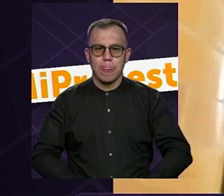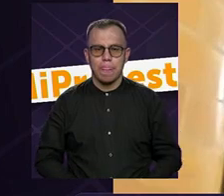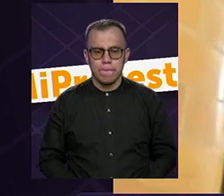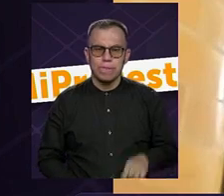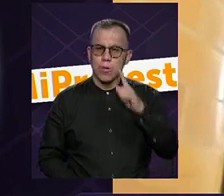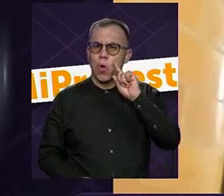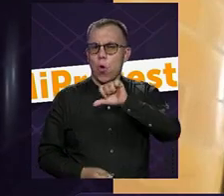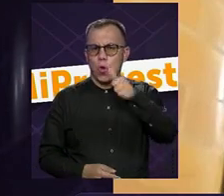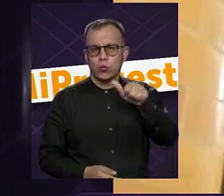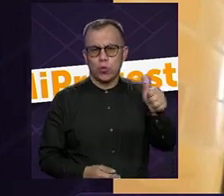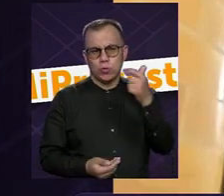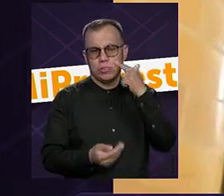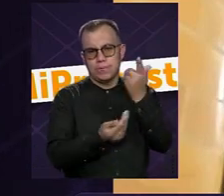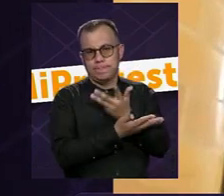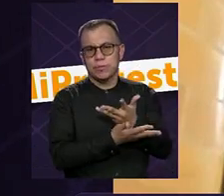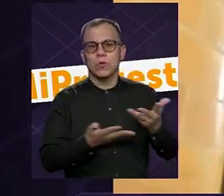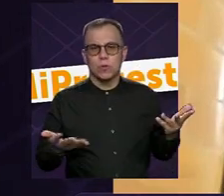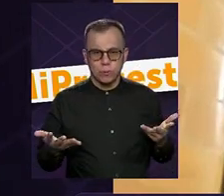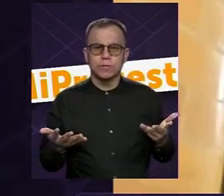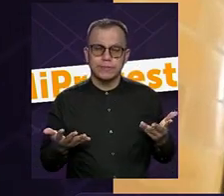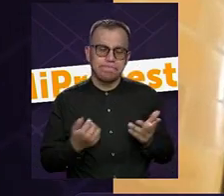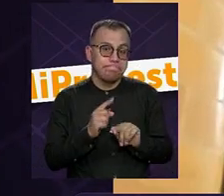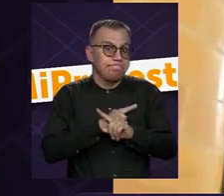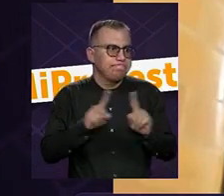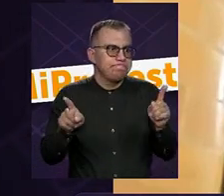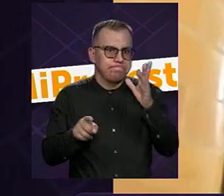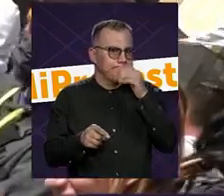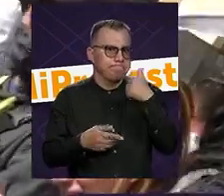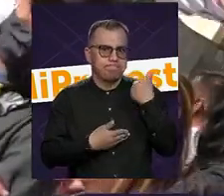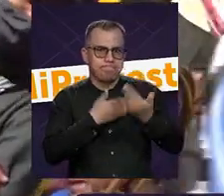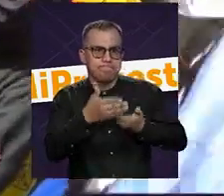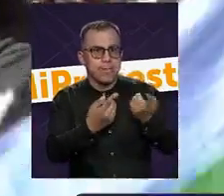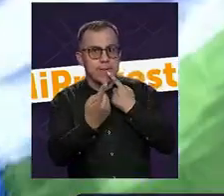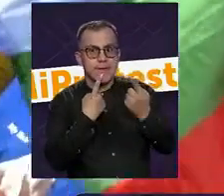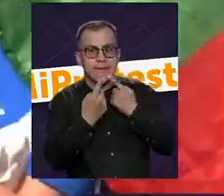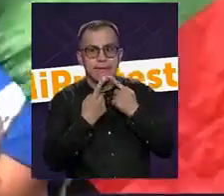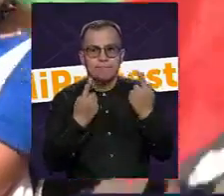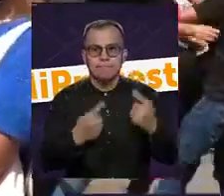entre otras cosas que tampoco nunca ha habido diálogo.